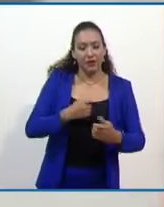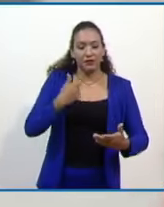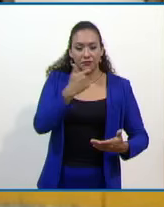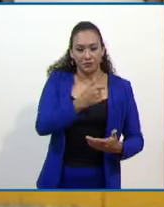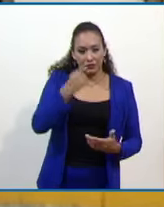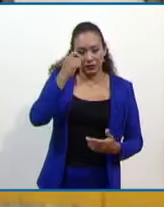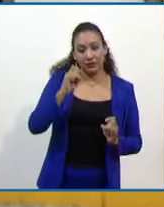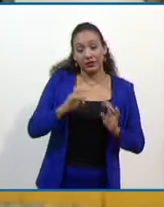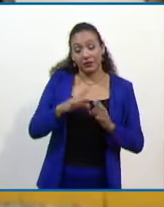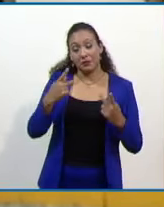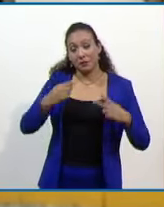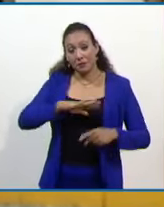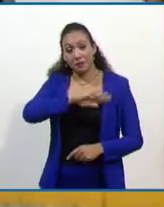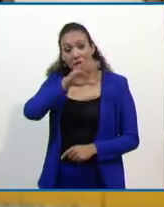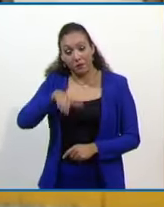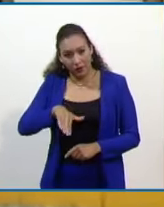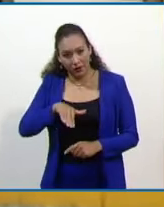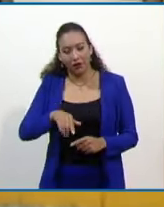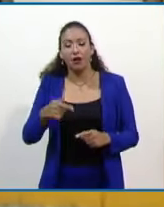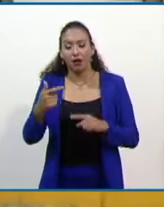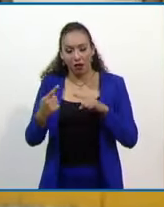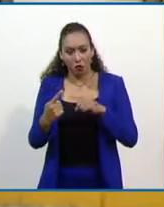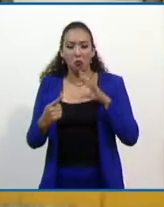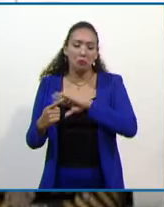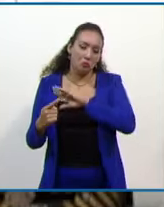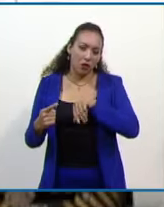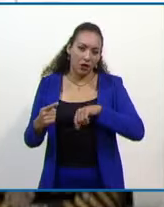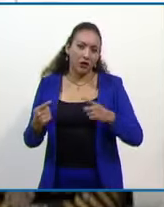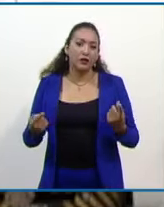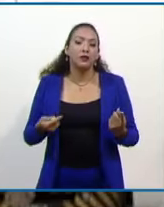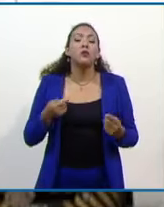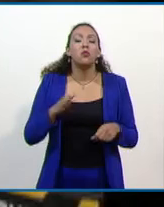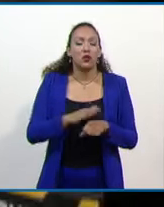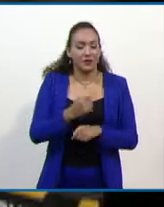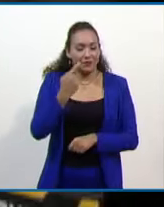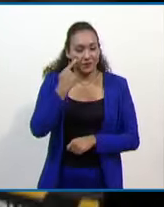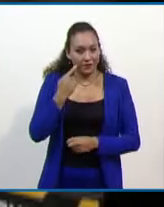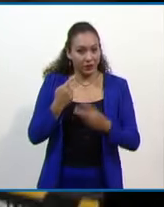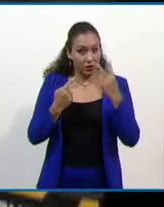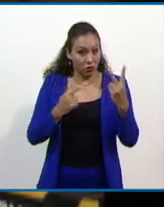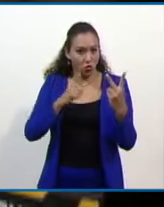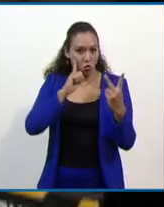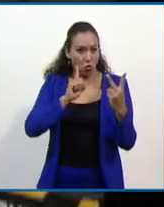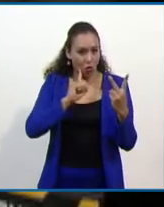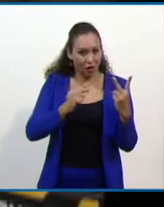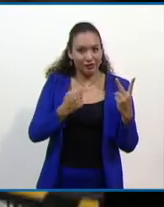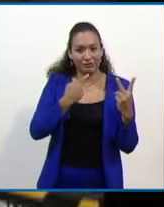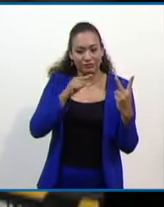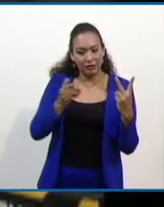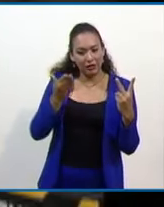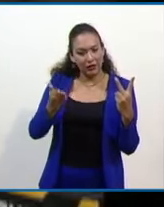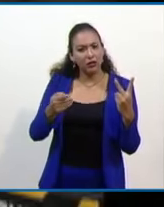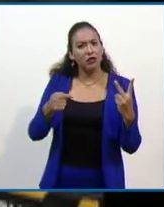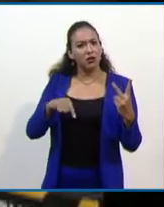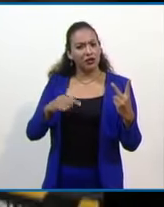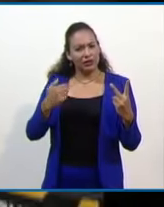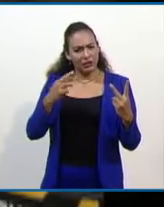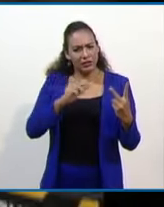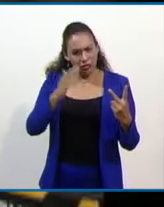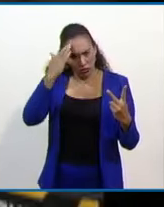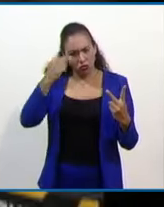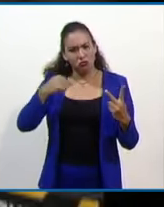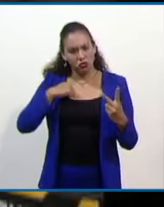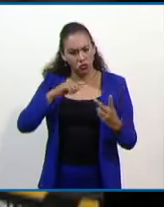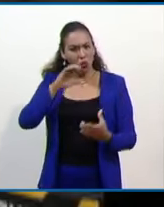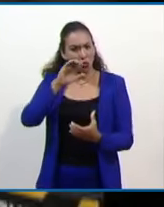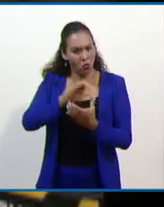la muerte del trabajador. Este criterio derivó de un amparo promovido por dos cónyuges que demandaron ser reconocidas como legítimas